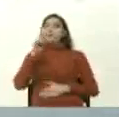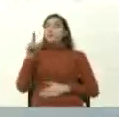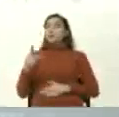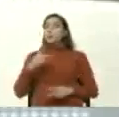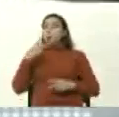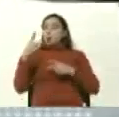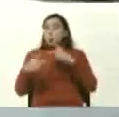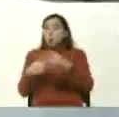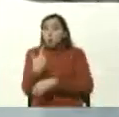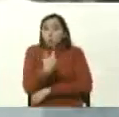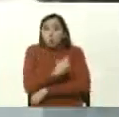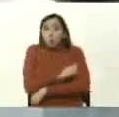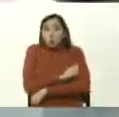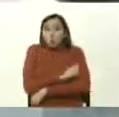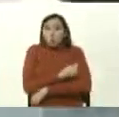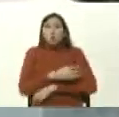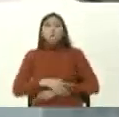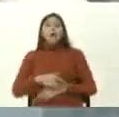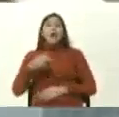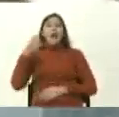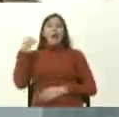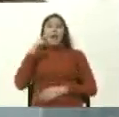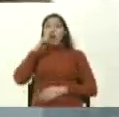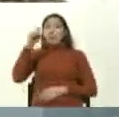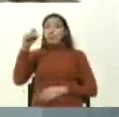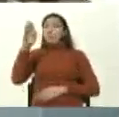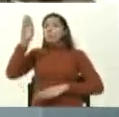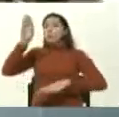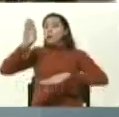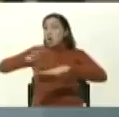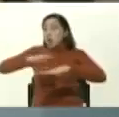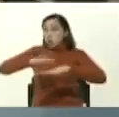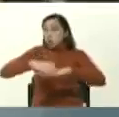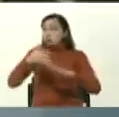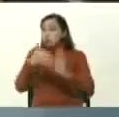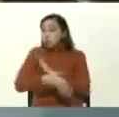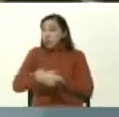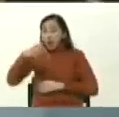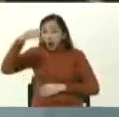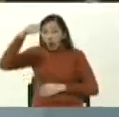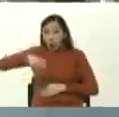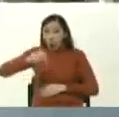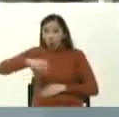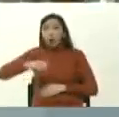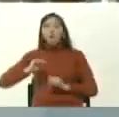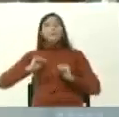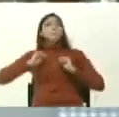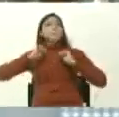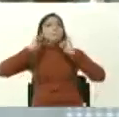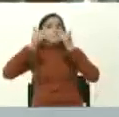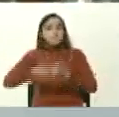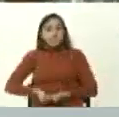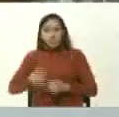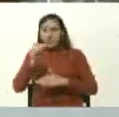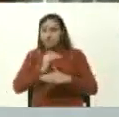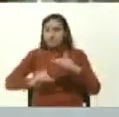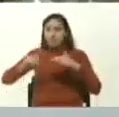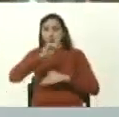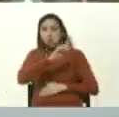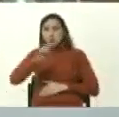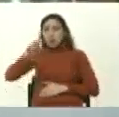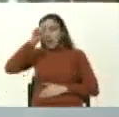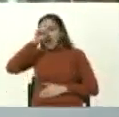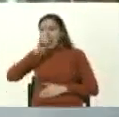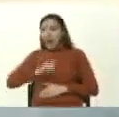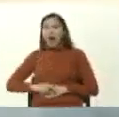proceso de vacunación. Ayer el presidente lo anunció. A partir del día de hoy, mayores de 12 años se